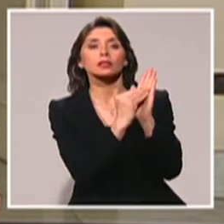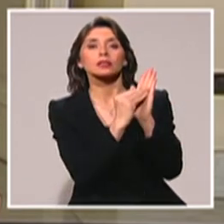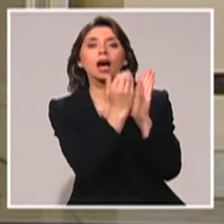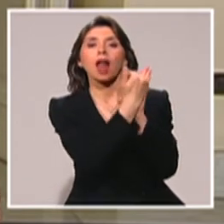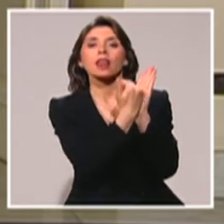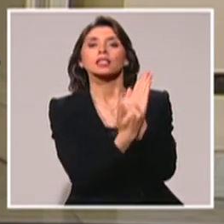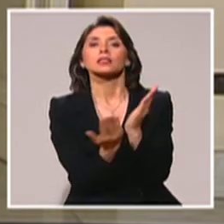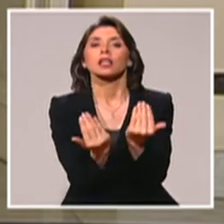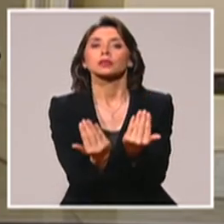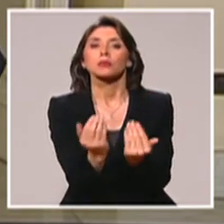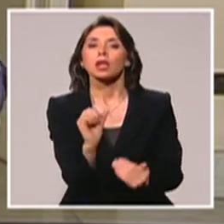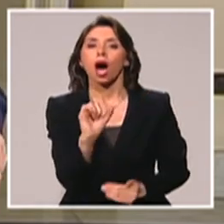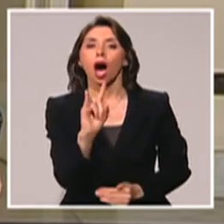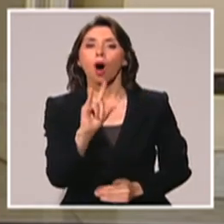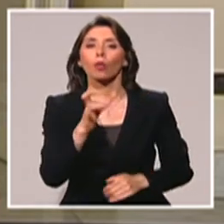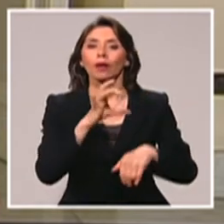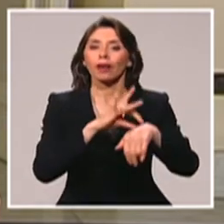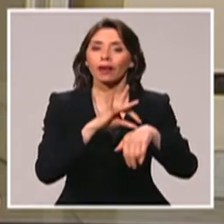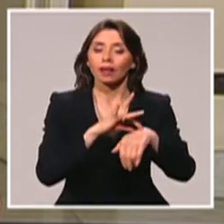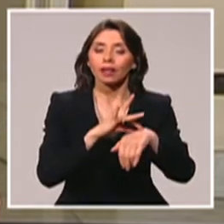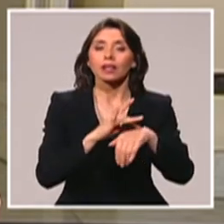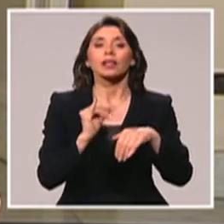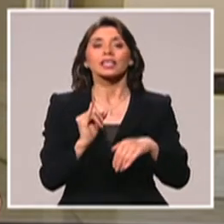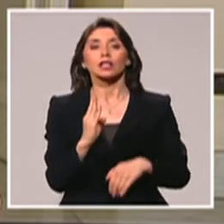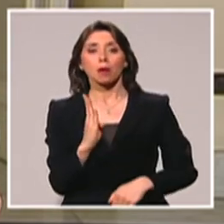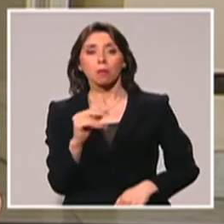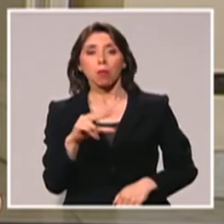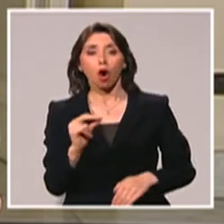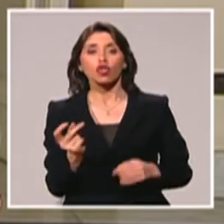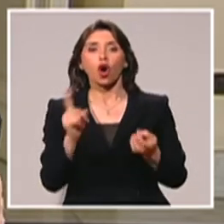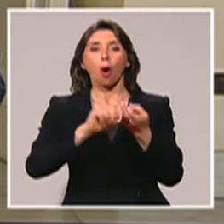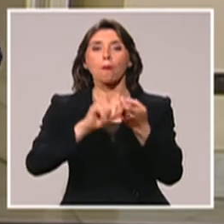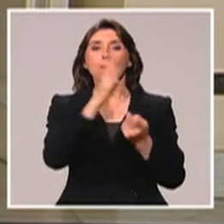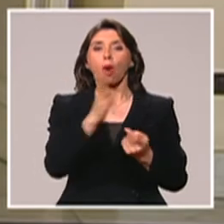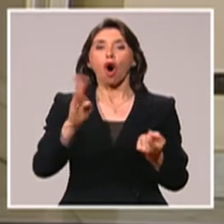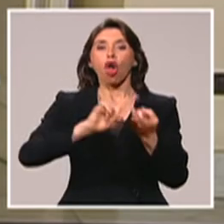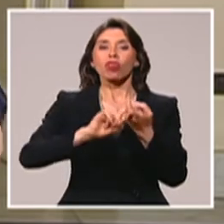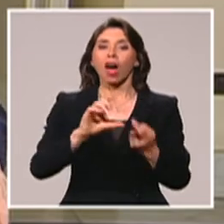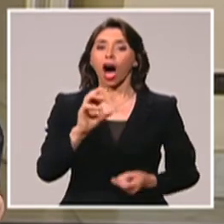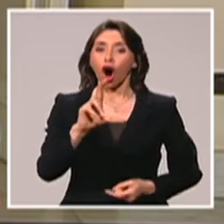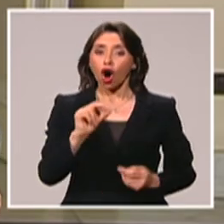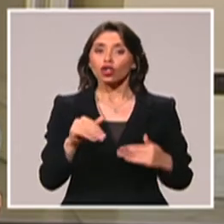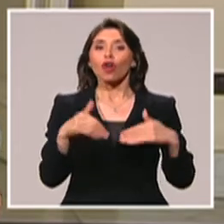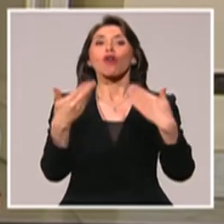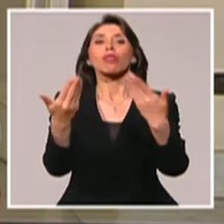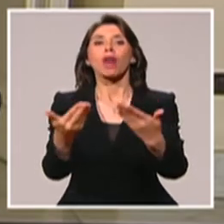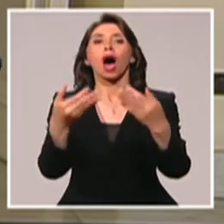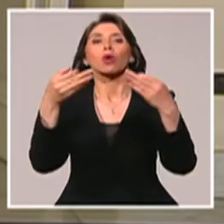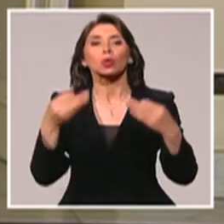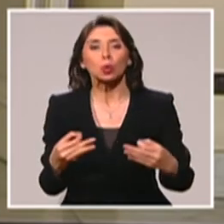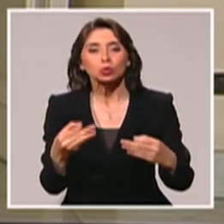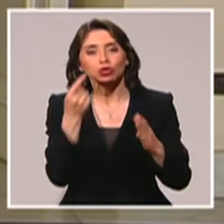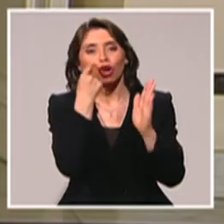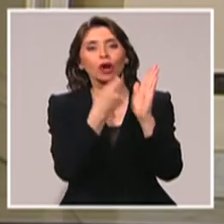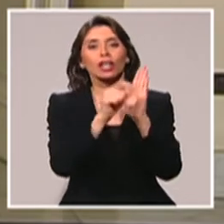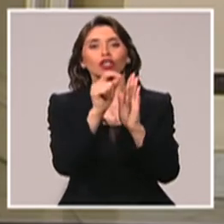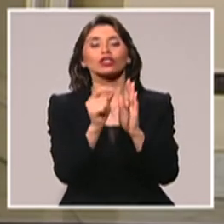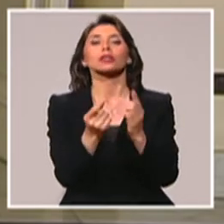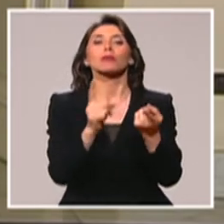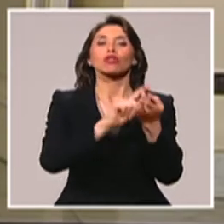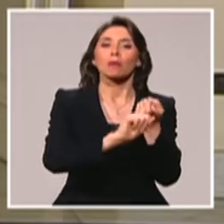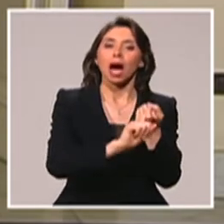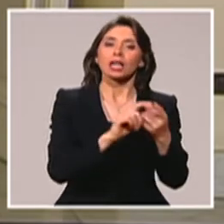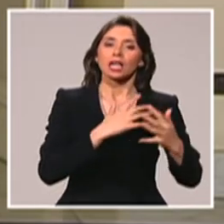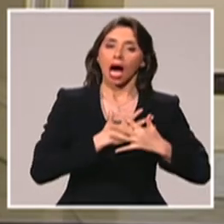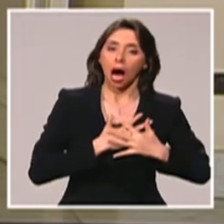y estar otorgando a través del bono bodas de oro un justo reconocimiento a aquellas parejas que con amor